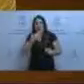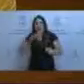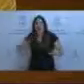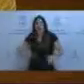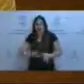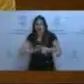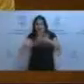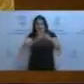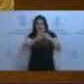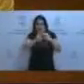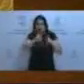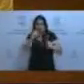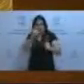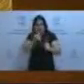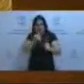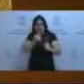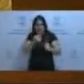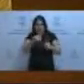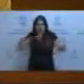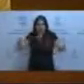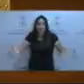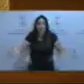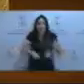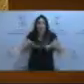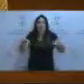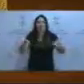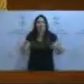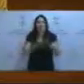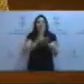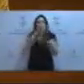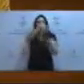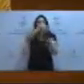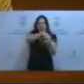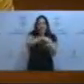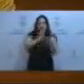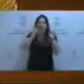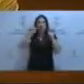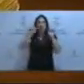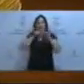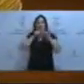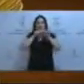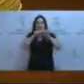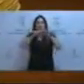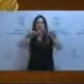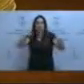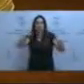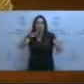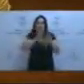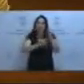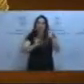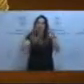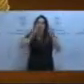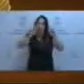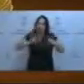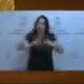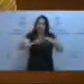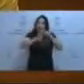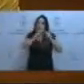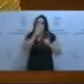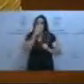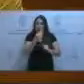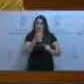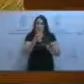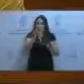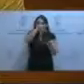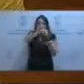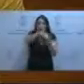la especie, la de impulsar la apertura del centro educativo y divulgativo dedicado al lobo, ubicado en Belmonte de Miranda,